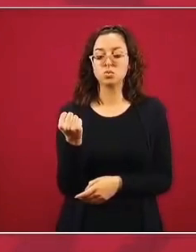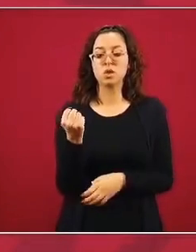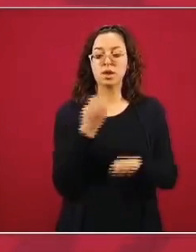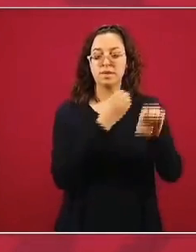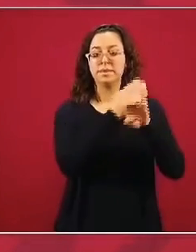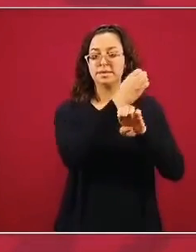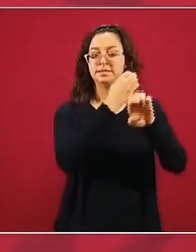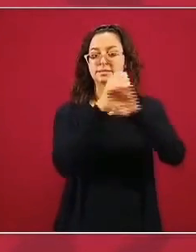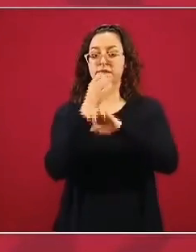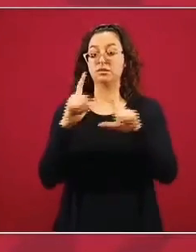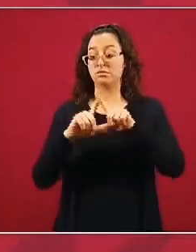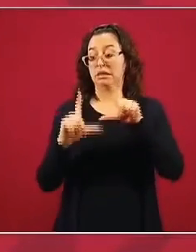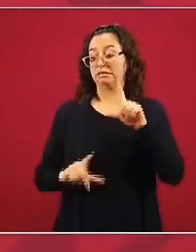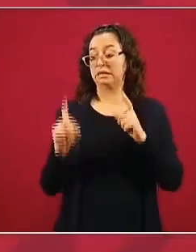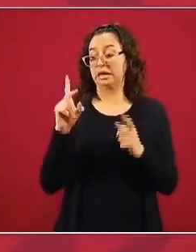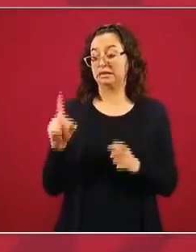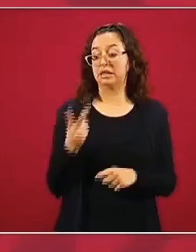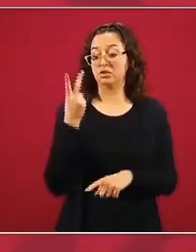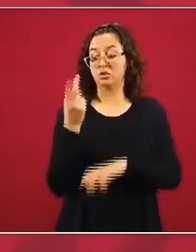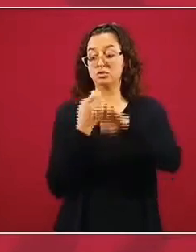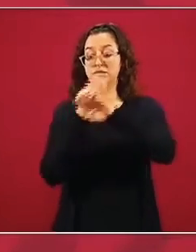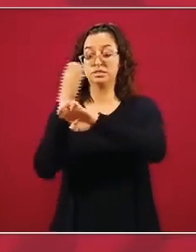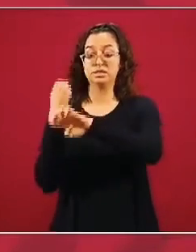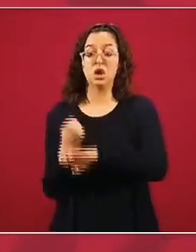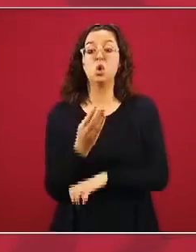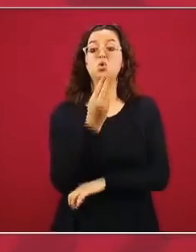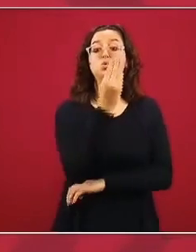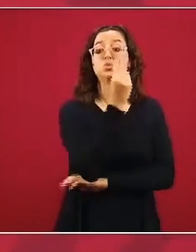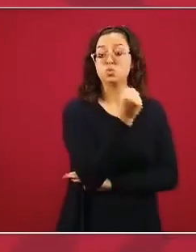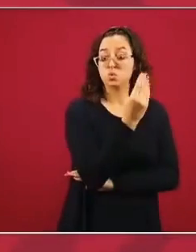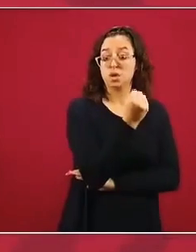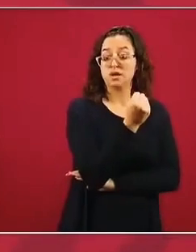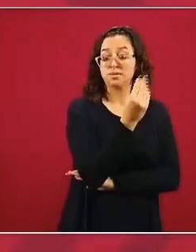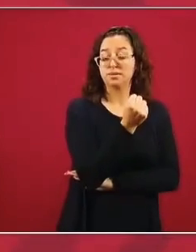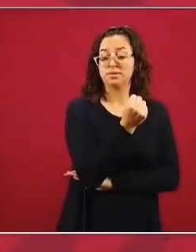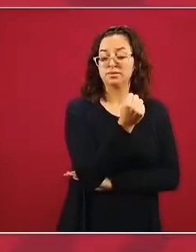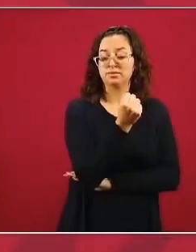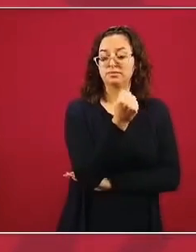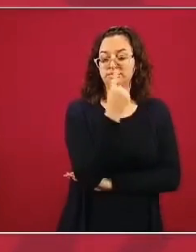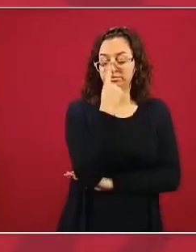de los 32 estados hay